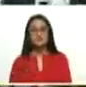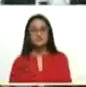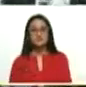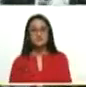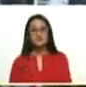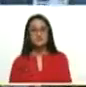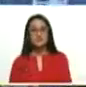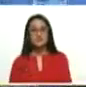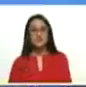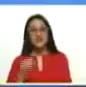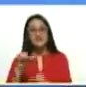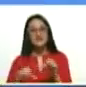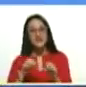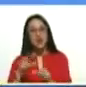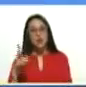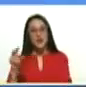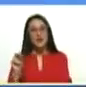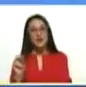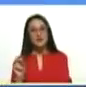En el siglo XX,